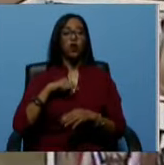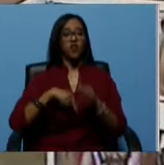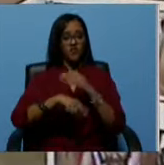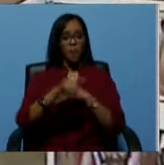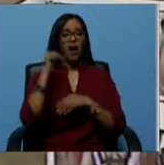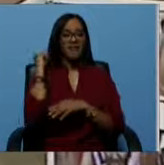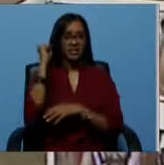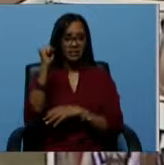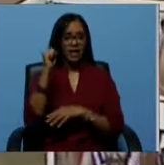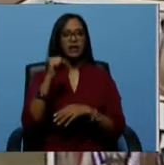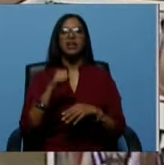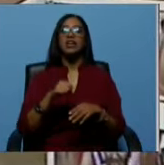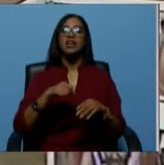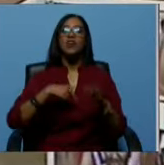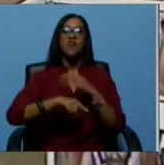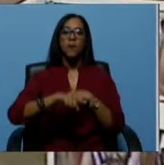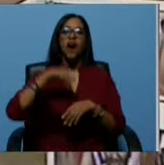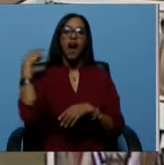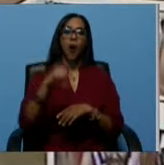a vencer y los vamos a joder.